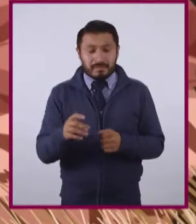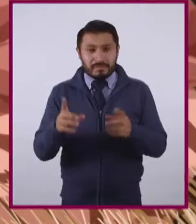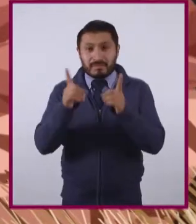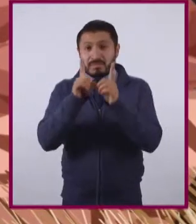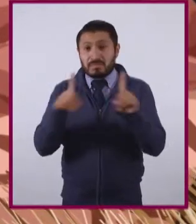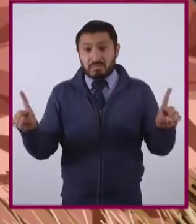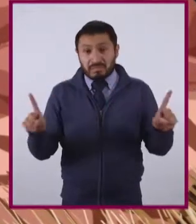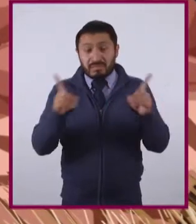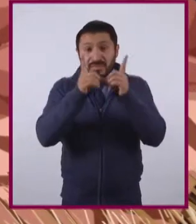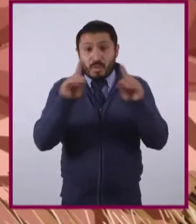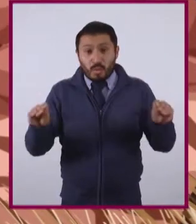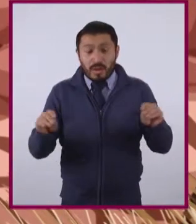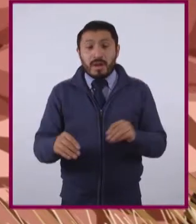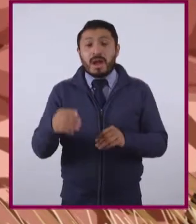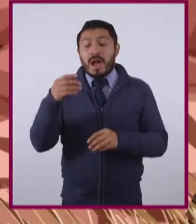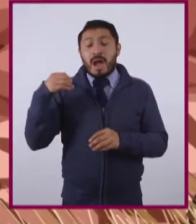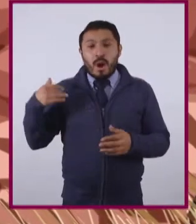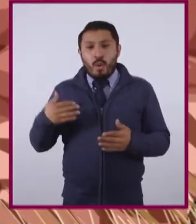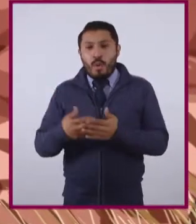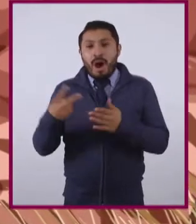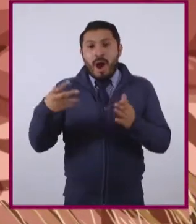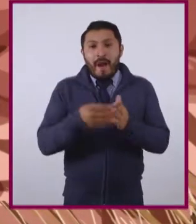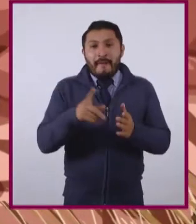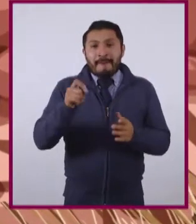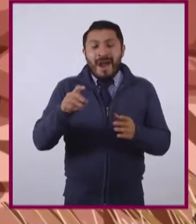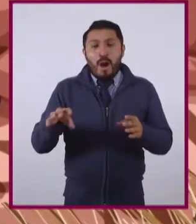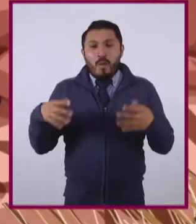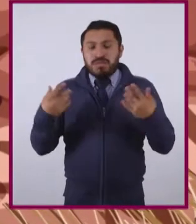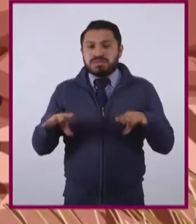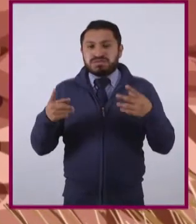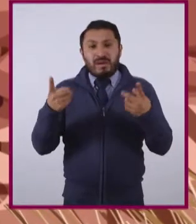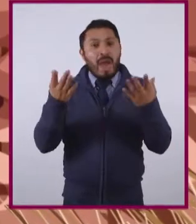5 meses del año 2020, la sequía creció